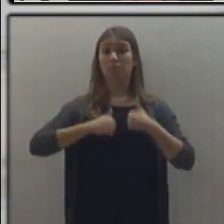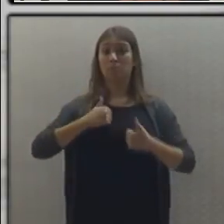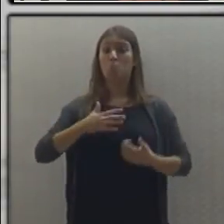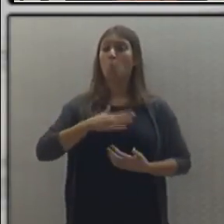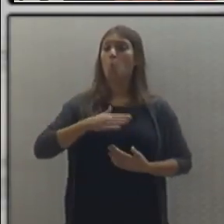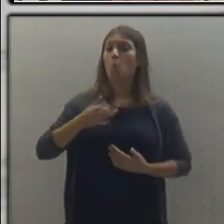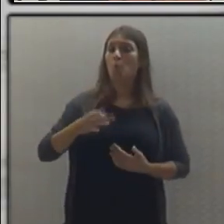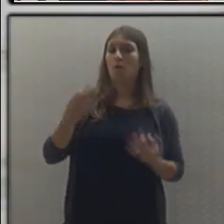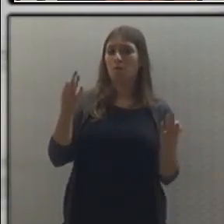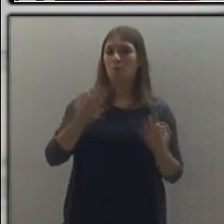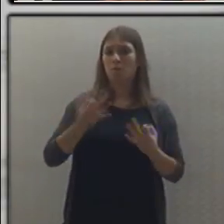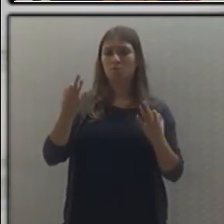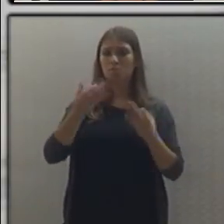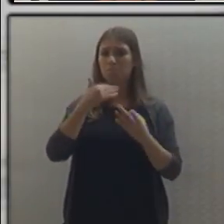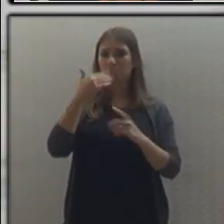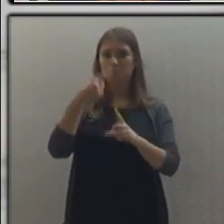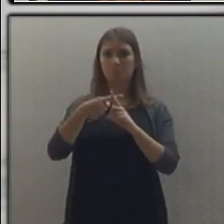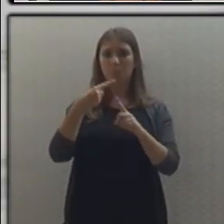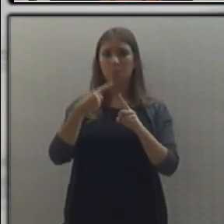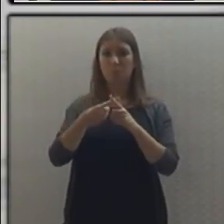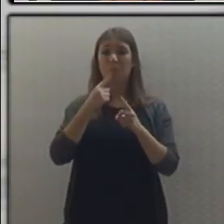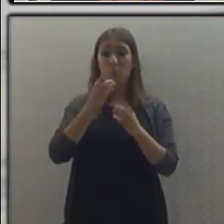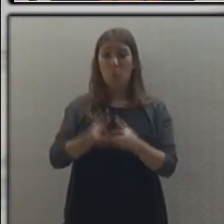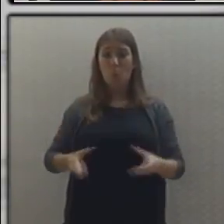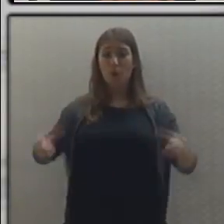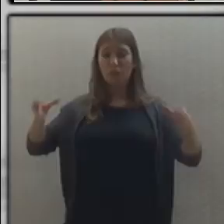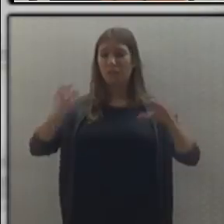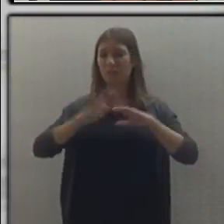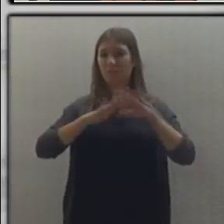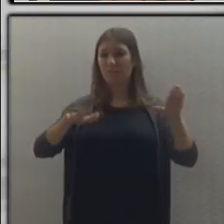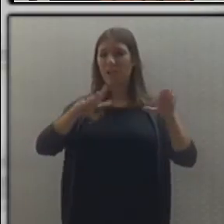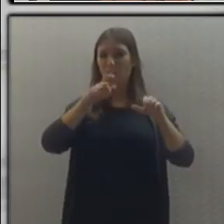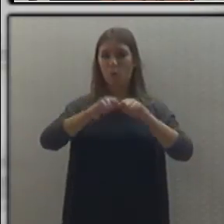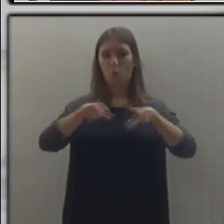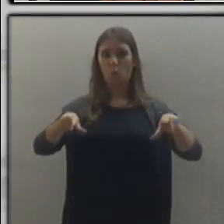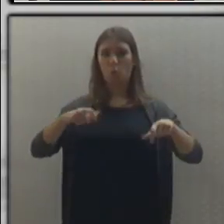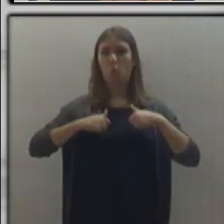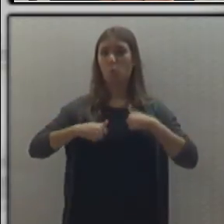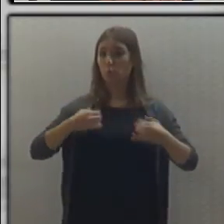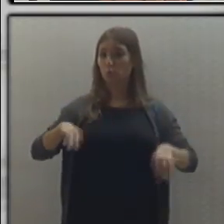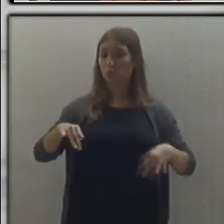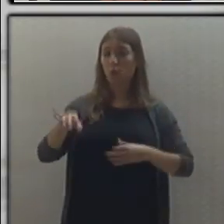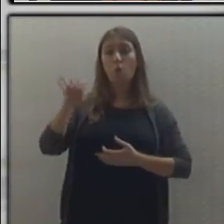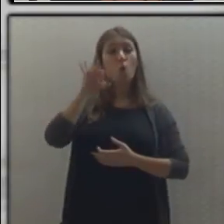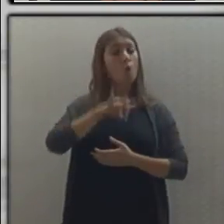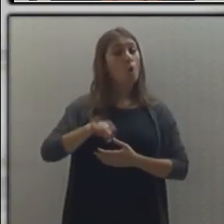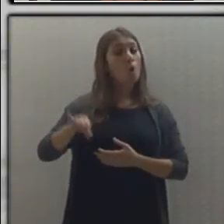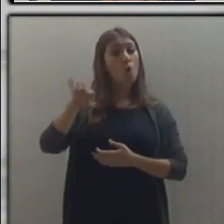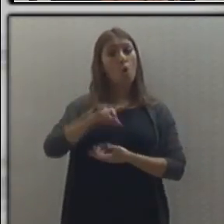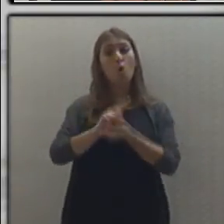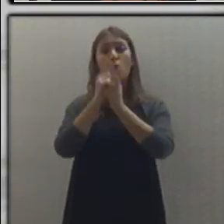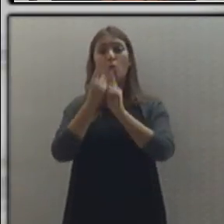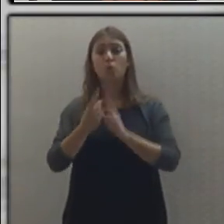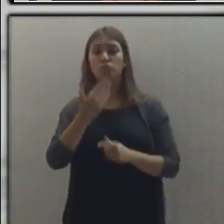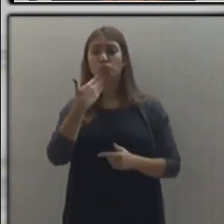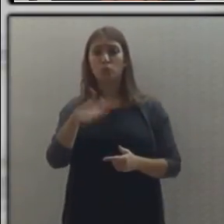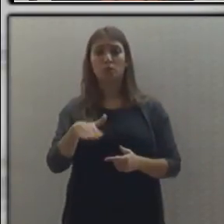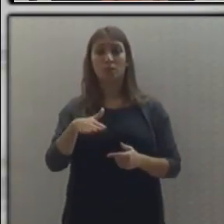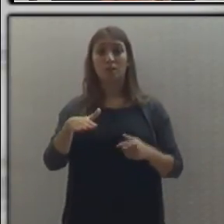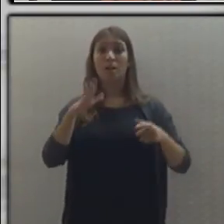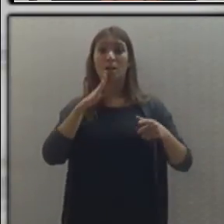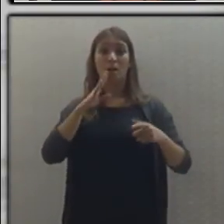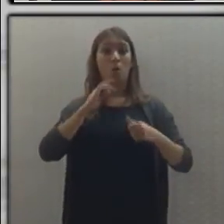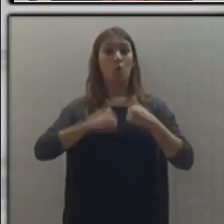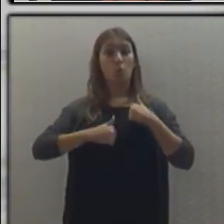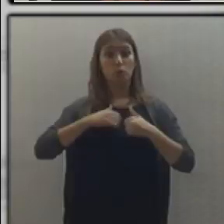actuación constructiva de sustitución de bañera por ducha, o podría generar la actuación constructiva de adaptación de la ducha